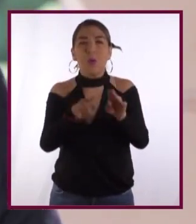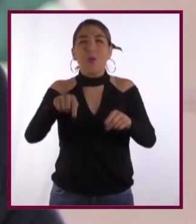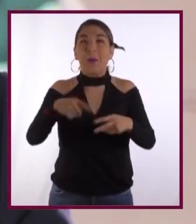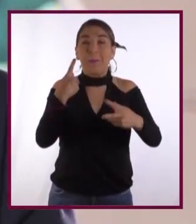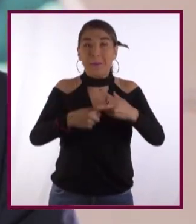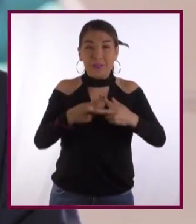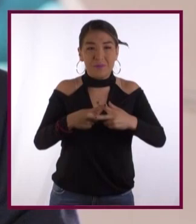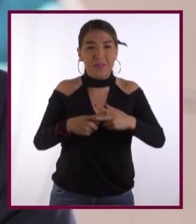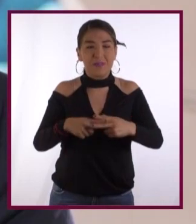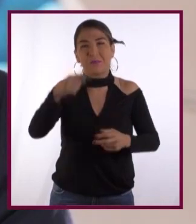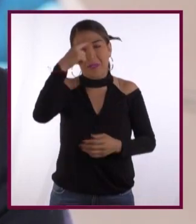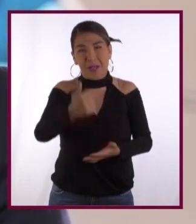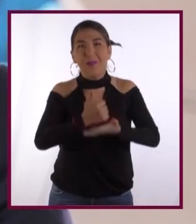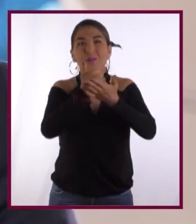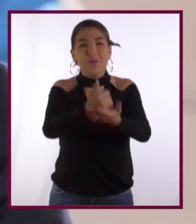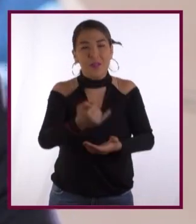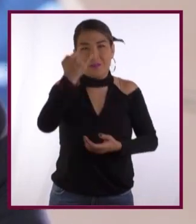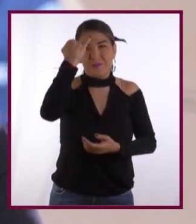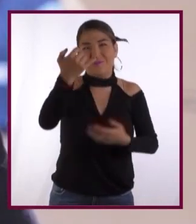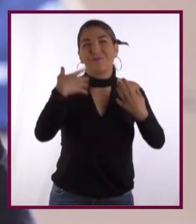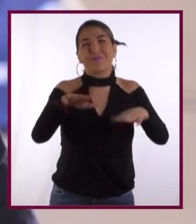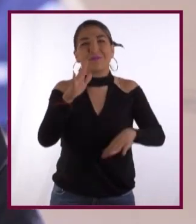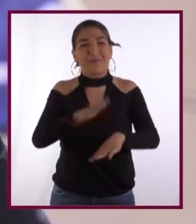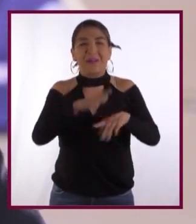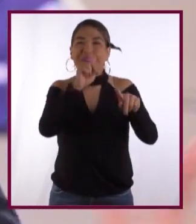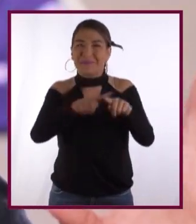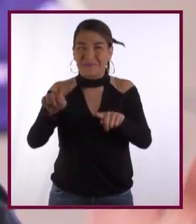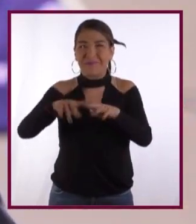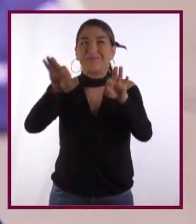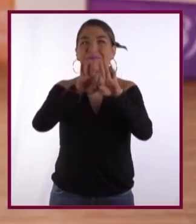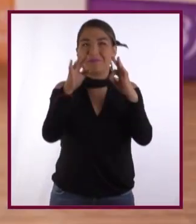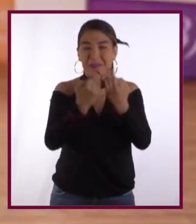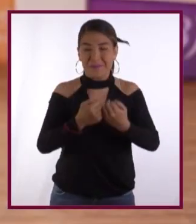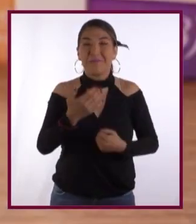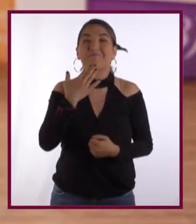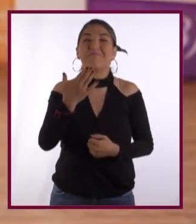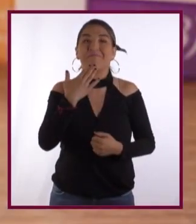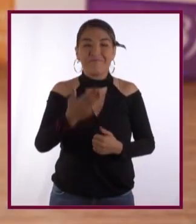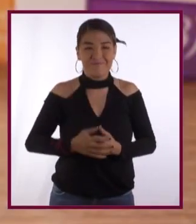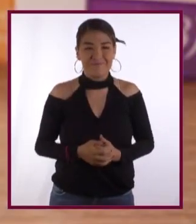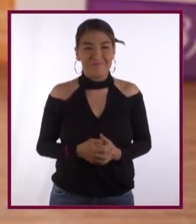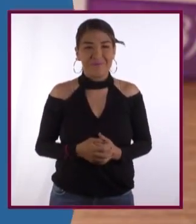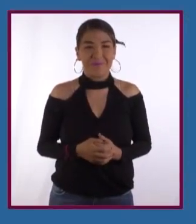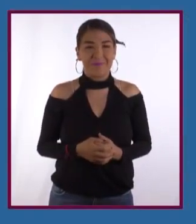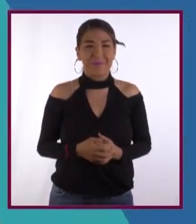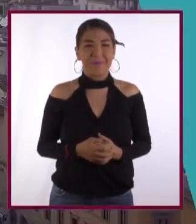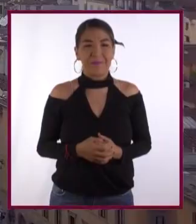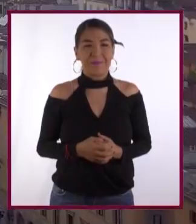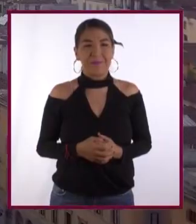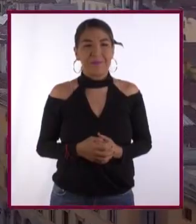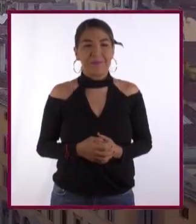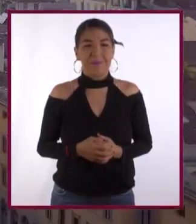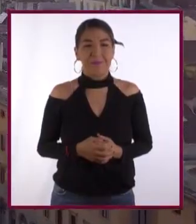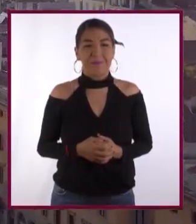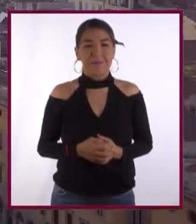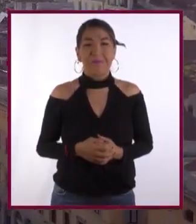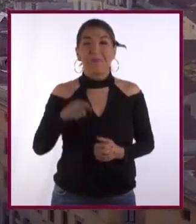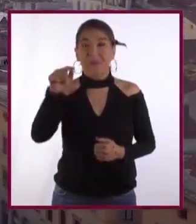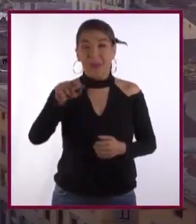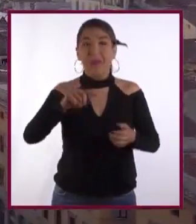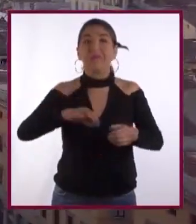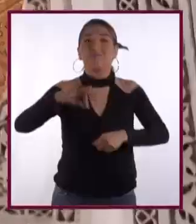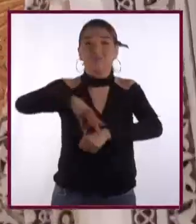claro, de cómo las matemáticas nos ayudan a crear una infinidad de formas, ¿eh? Ok. Los edificios y